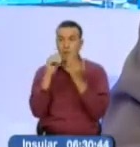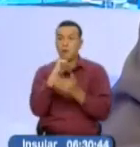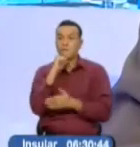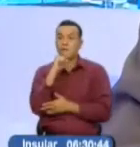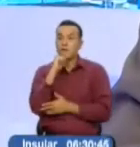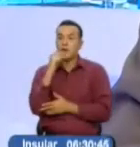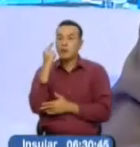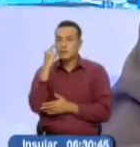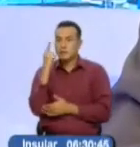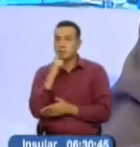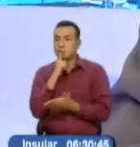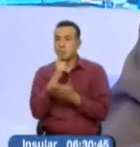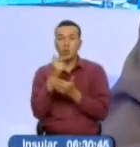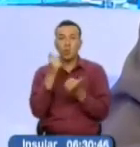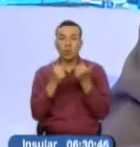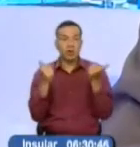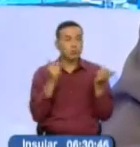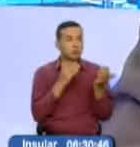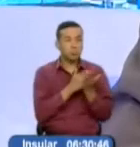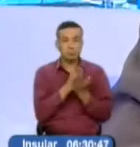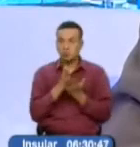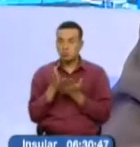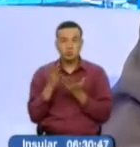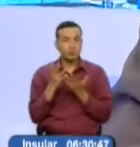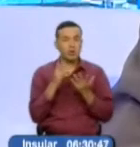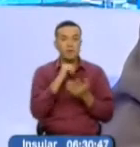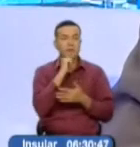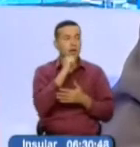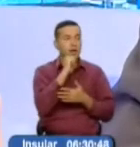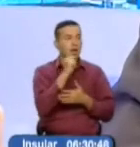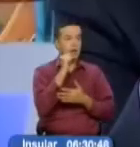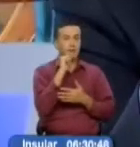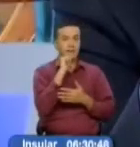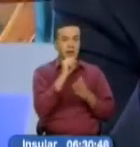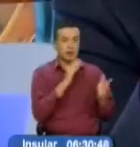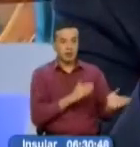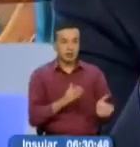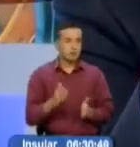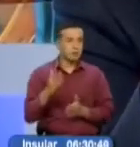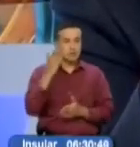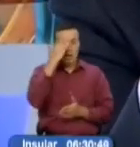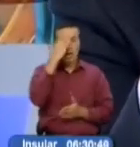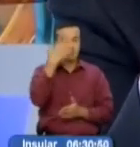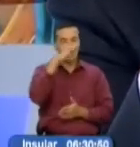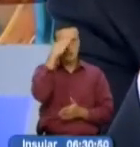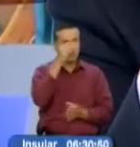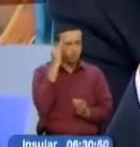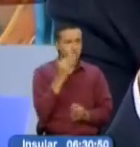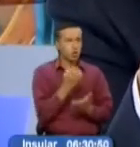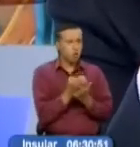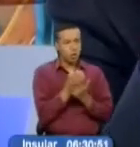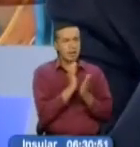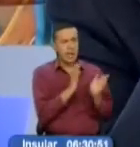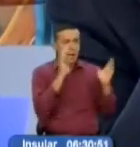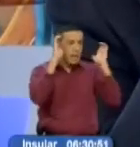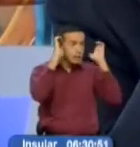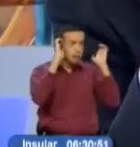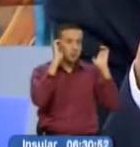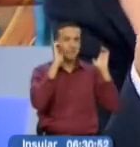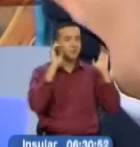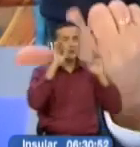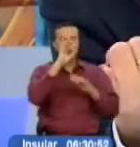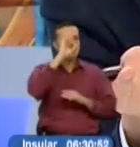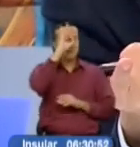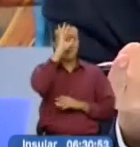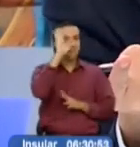insuficiente para saber a dónde quiere ir no es decir todavía no tenemos una cancha atrasada como para saber exactamente Cuál va a ser la fortaleza y